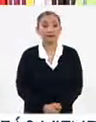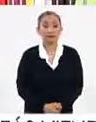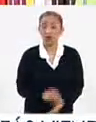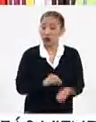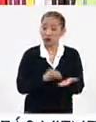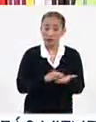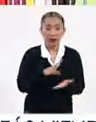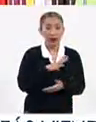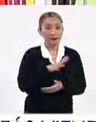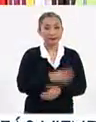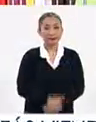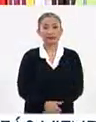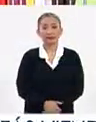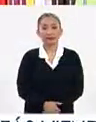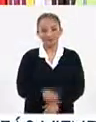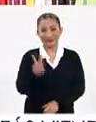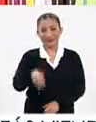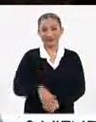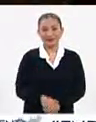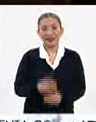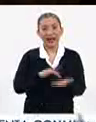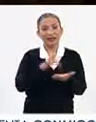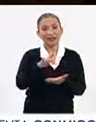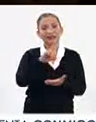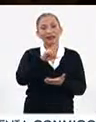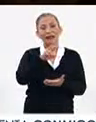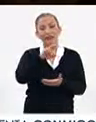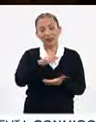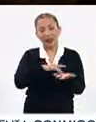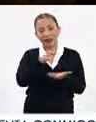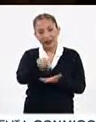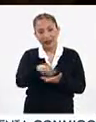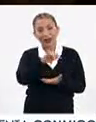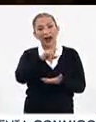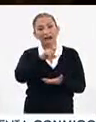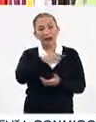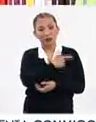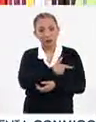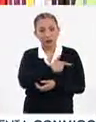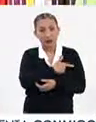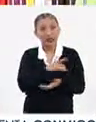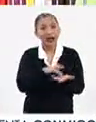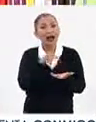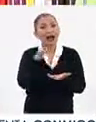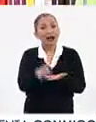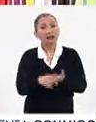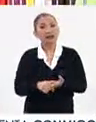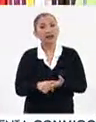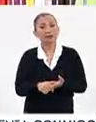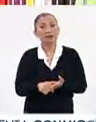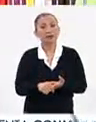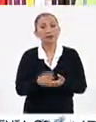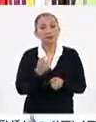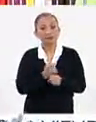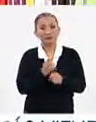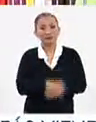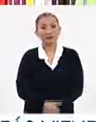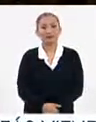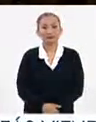ahí. Sí. ¿Verdad? Pues gracias, David. Gracias a ti, Javier. Encantado. Y gracias por darnos el ovillo y la brisa.